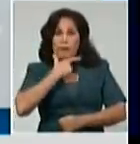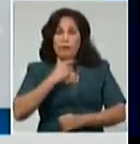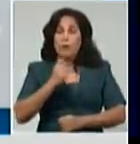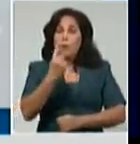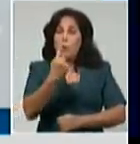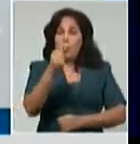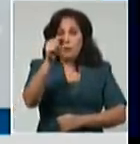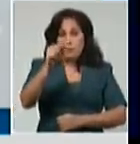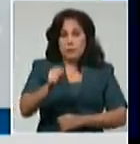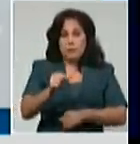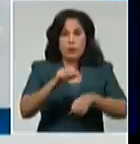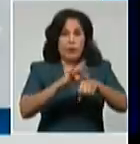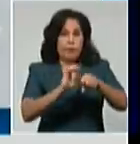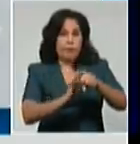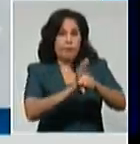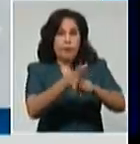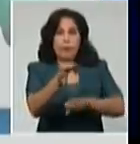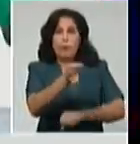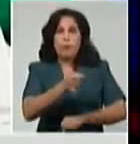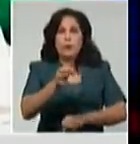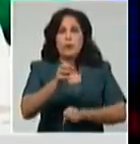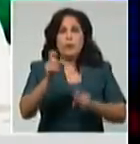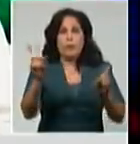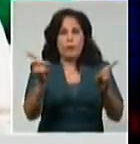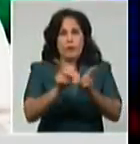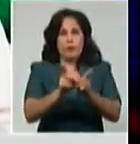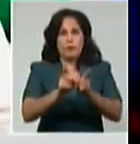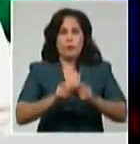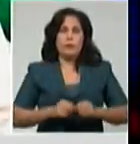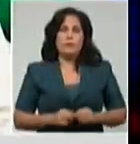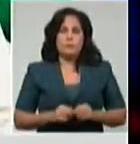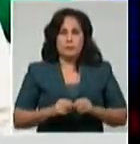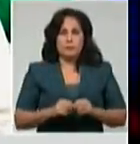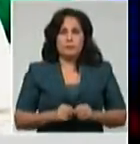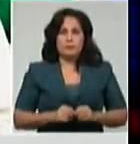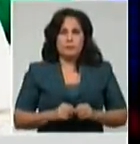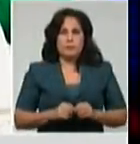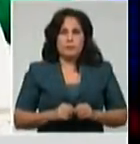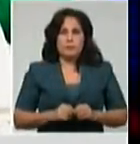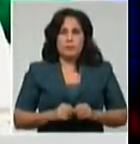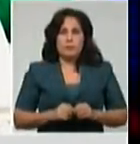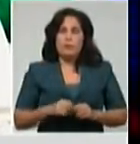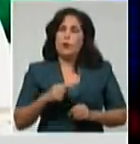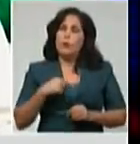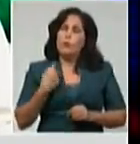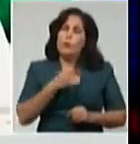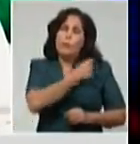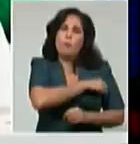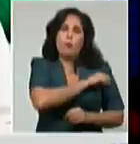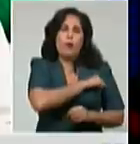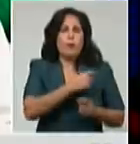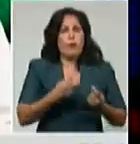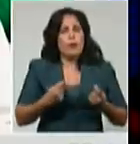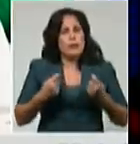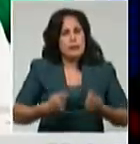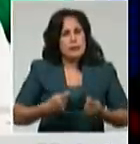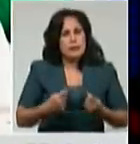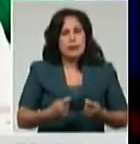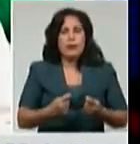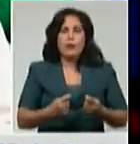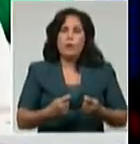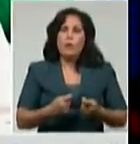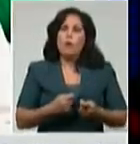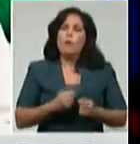al municipio de Venezuela. Nuestra población nos ha insistido en que le brindemos